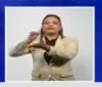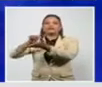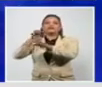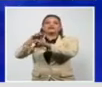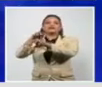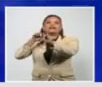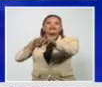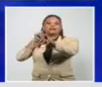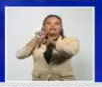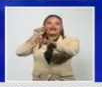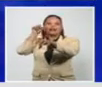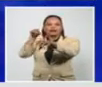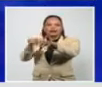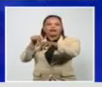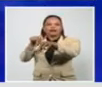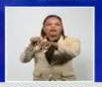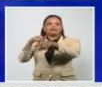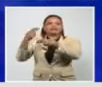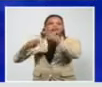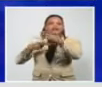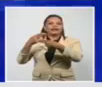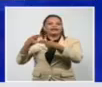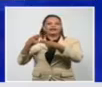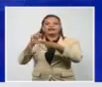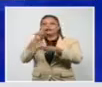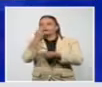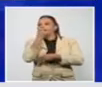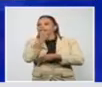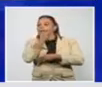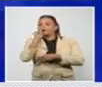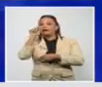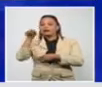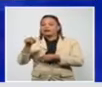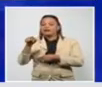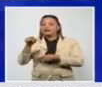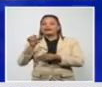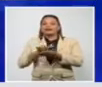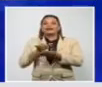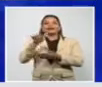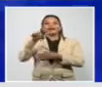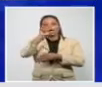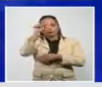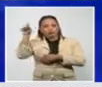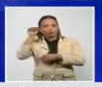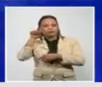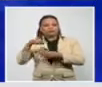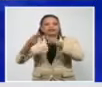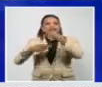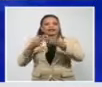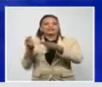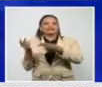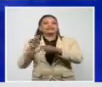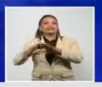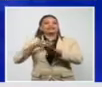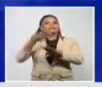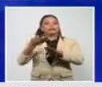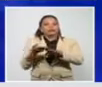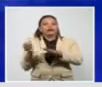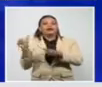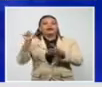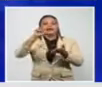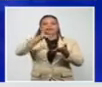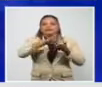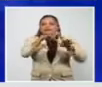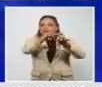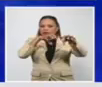ahí se le hace el PCR en el aeropuerto, y en el centro de aislamiento se le repite el